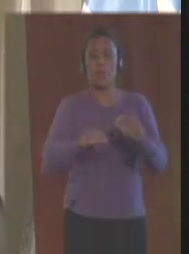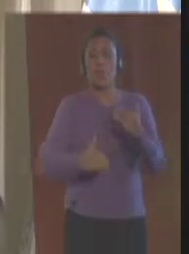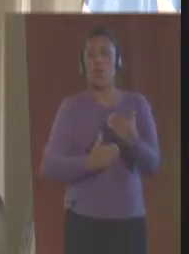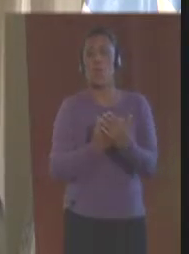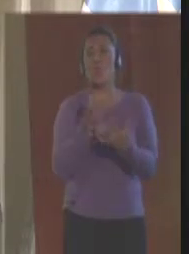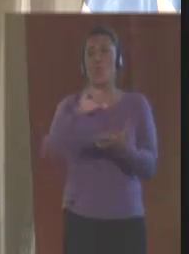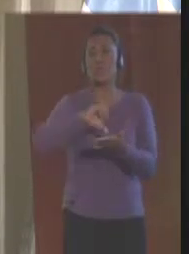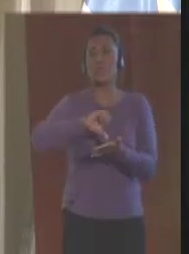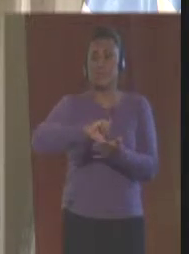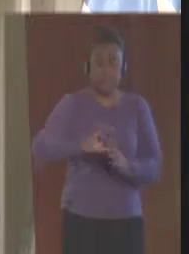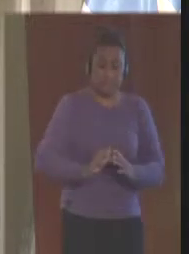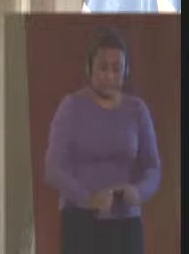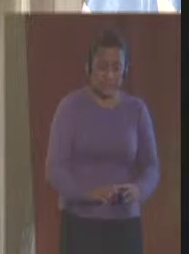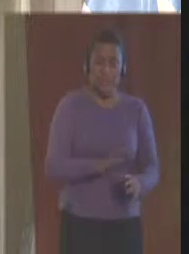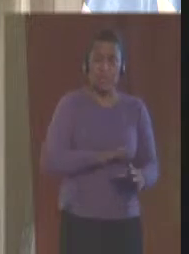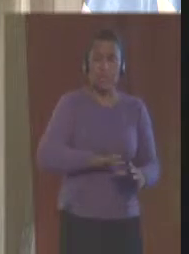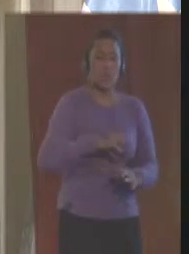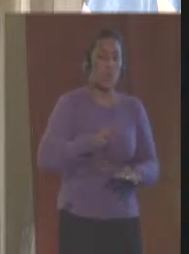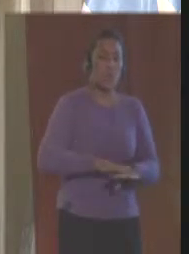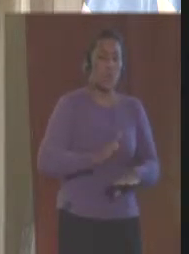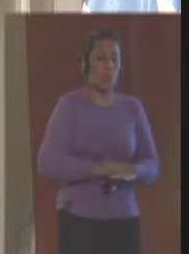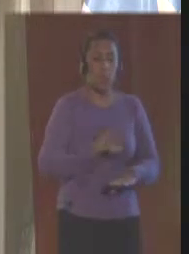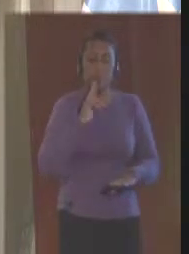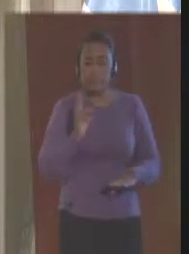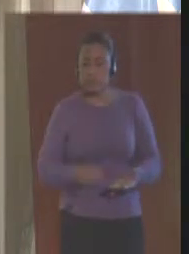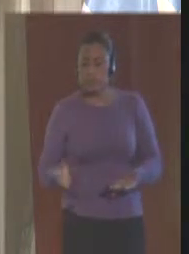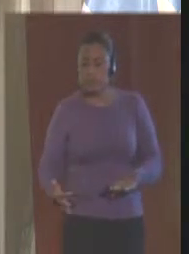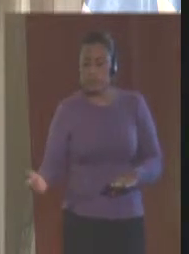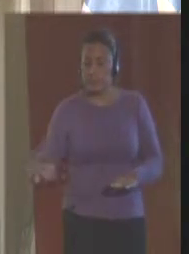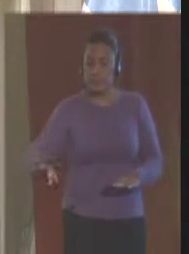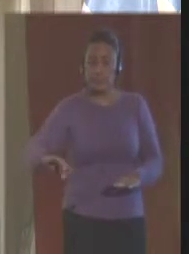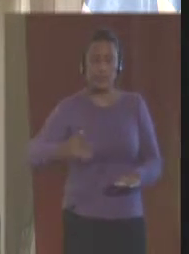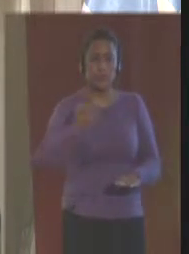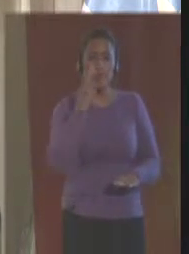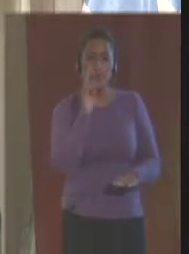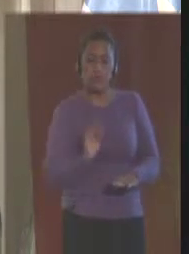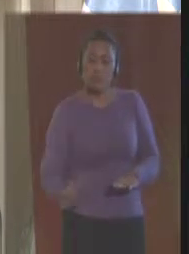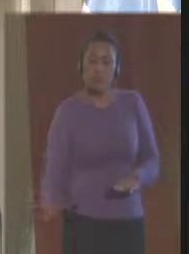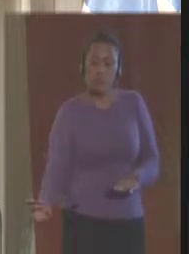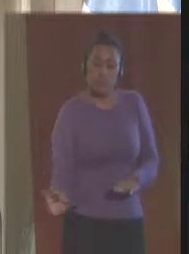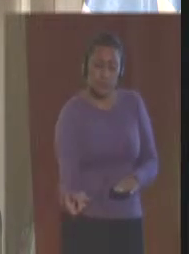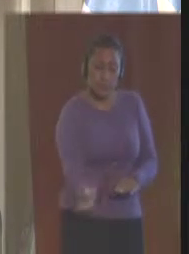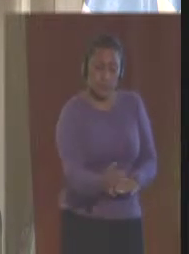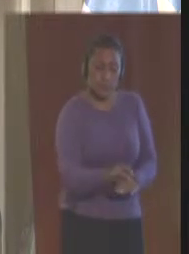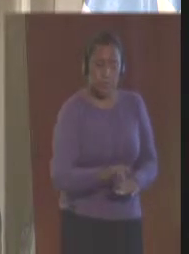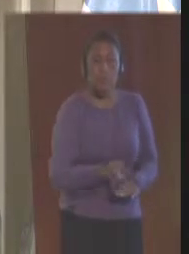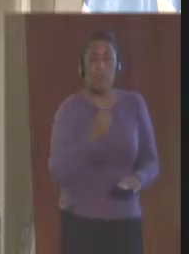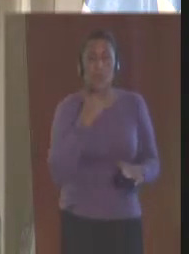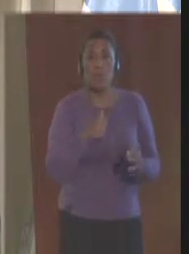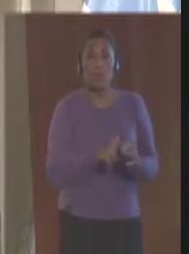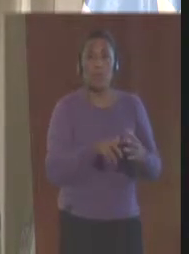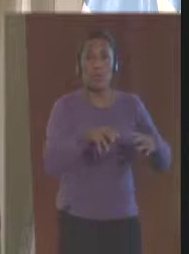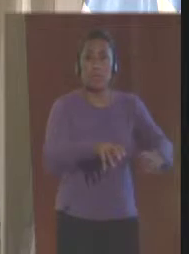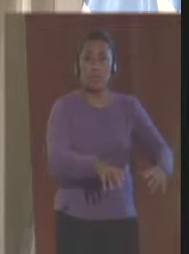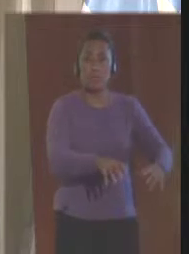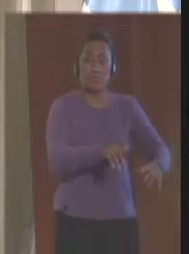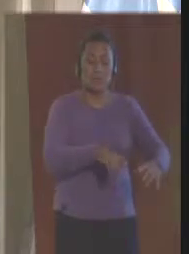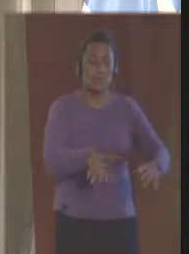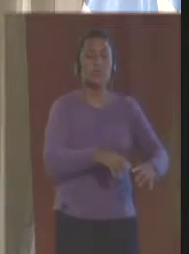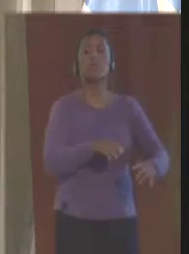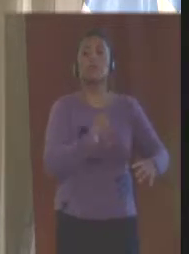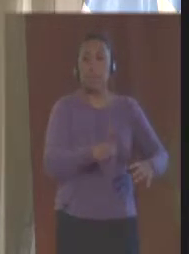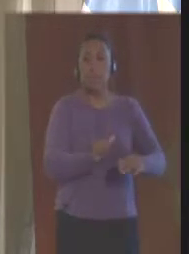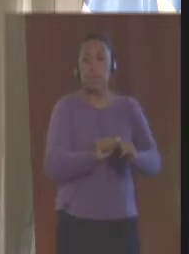parroquia, producto de esa cantidad de ríos, de quebradas que tiene mi cantón, mi territorio, una de las parroquias también